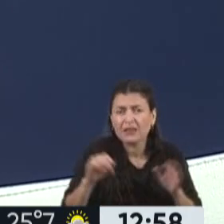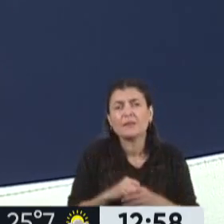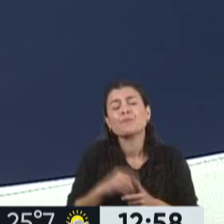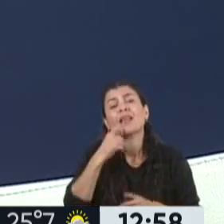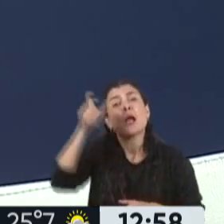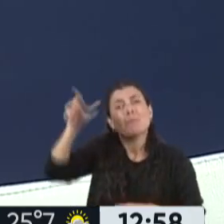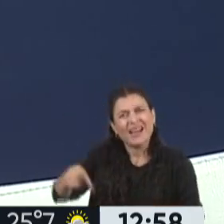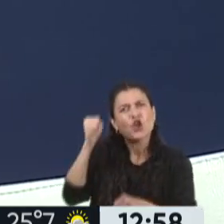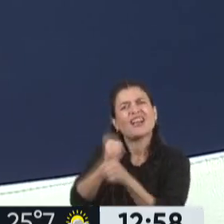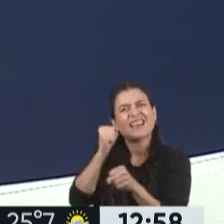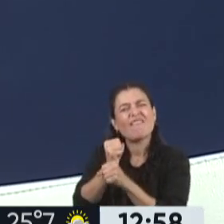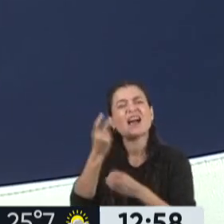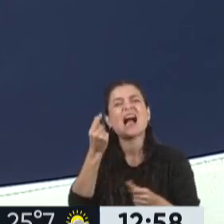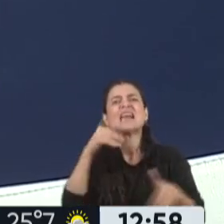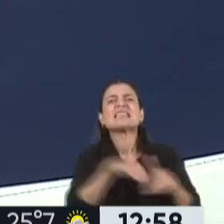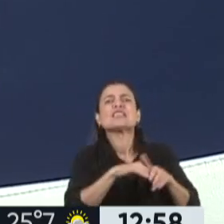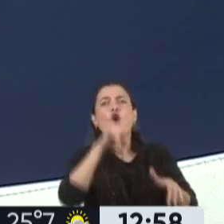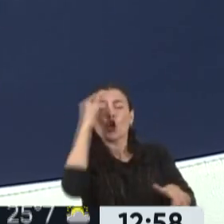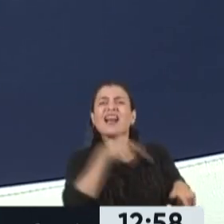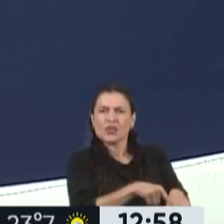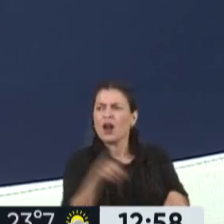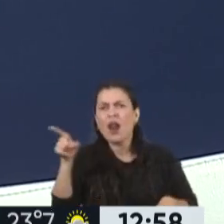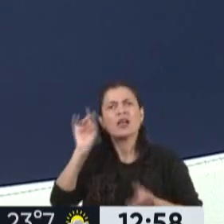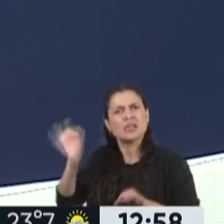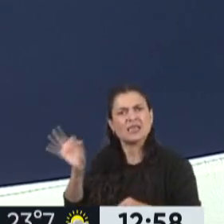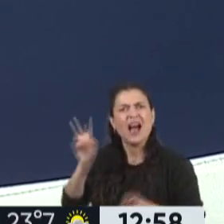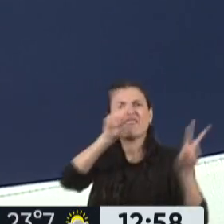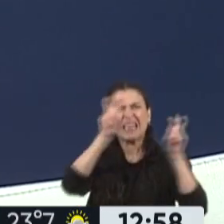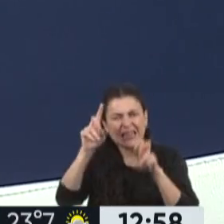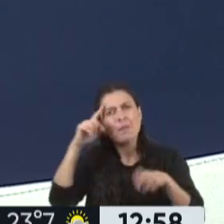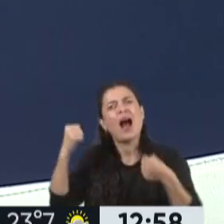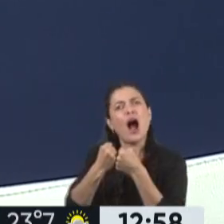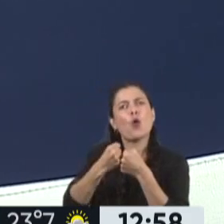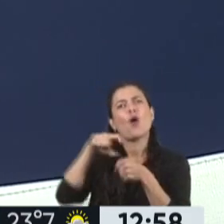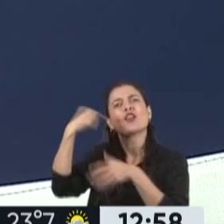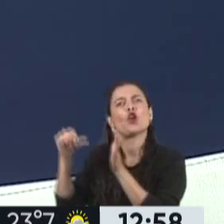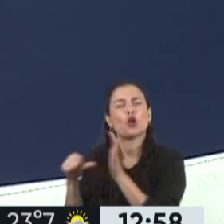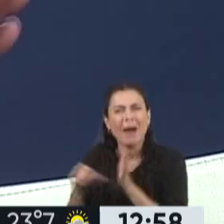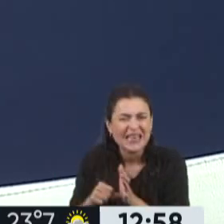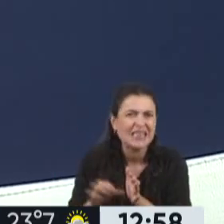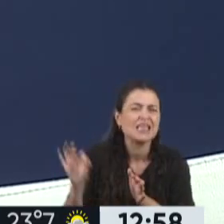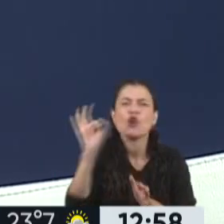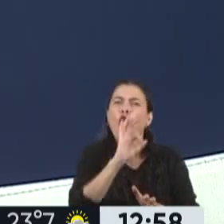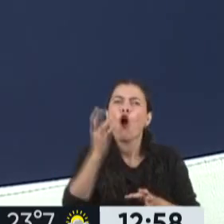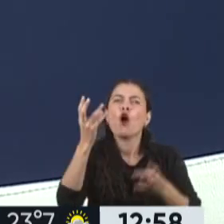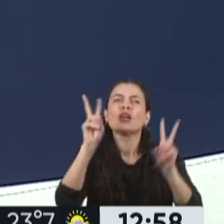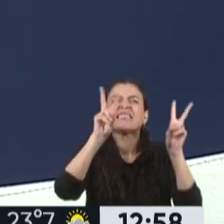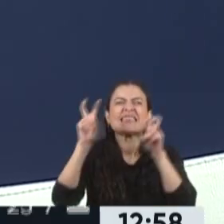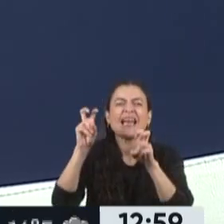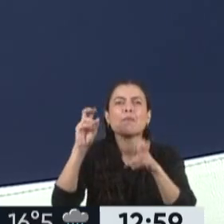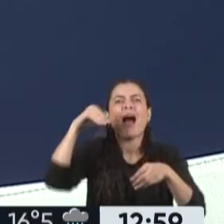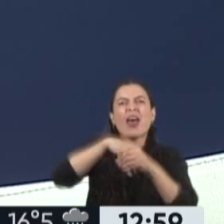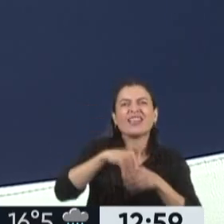se ocupa de los acuerdos internacionales, convenios financieros, todo lo que tenga que ver con el